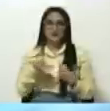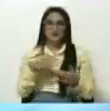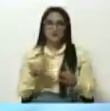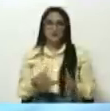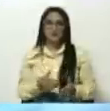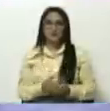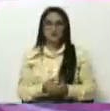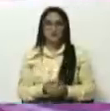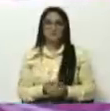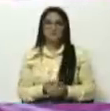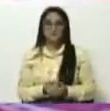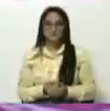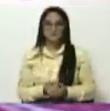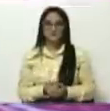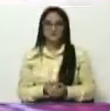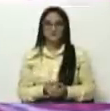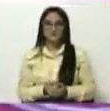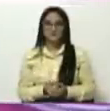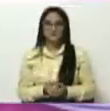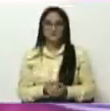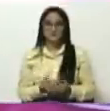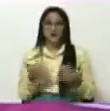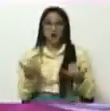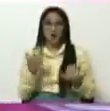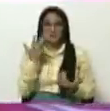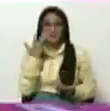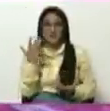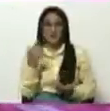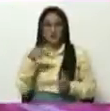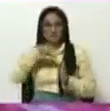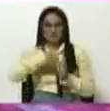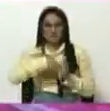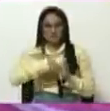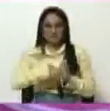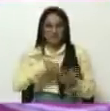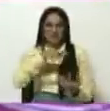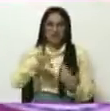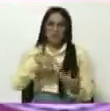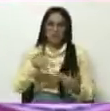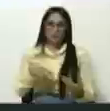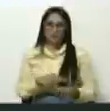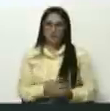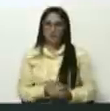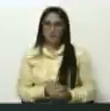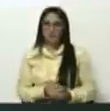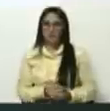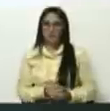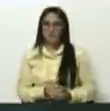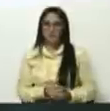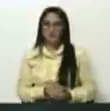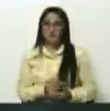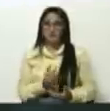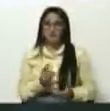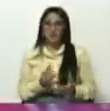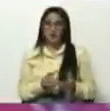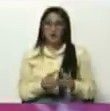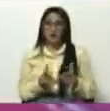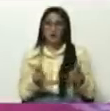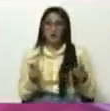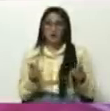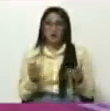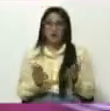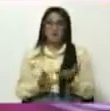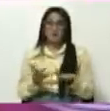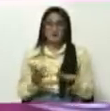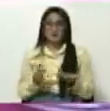plena efervescencia, pero después vieron el hundimiento de aquella revolución, tuvieron que crecer en medio de